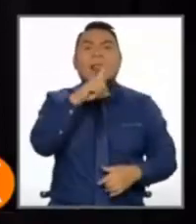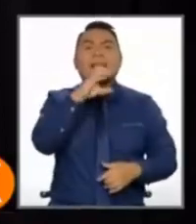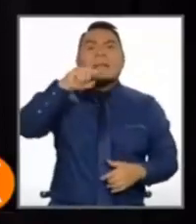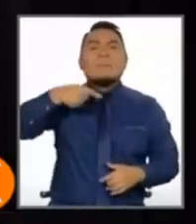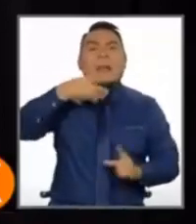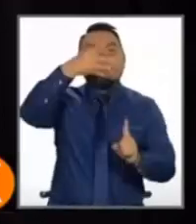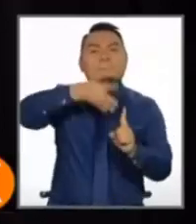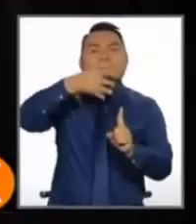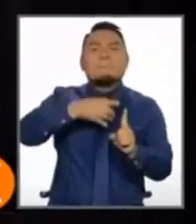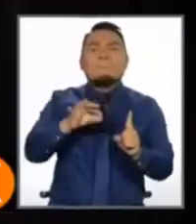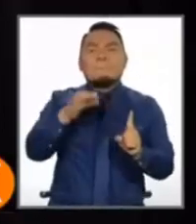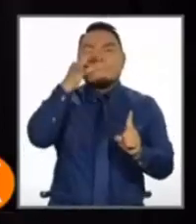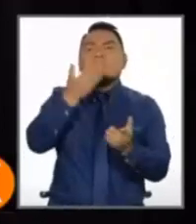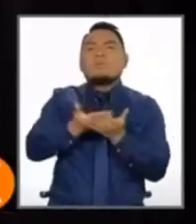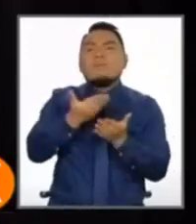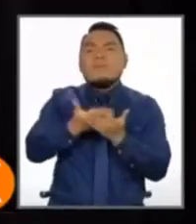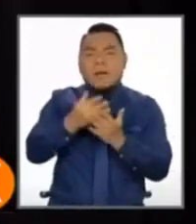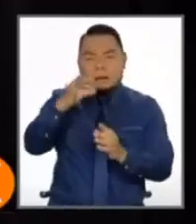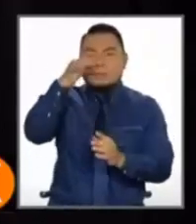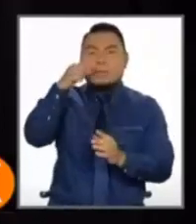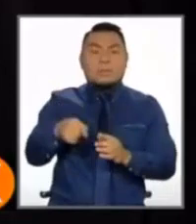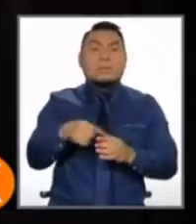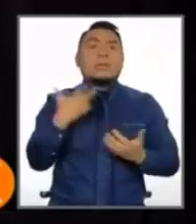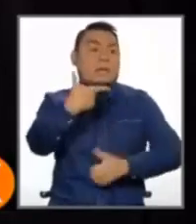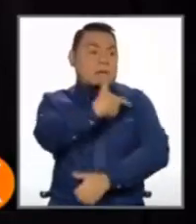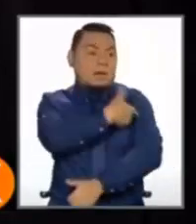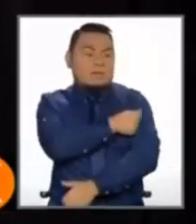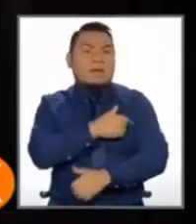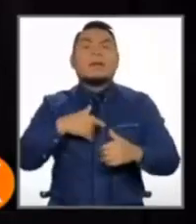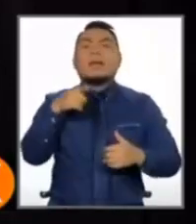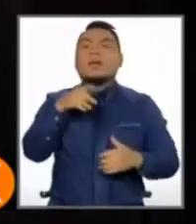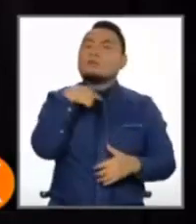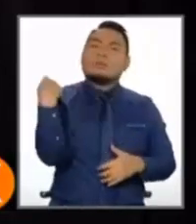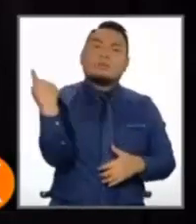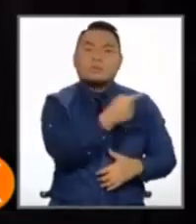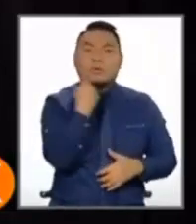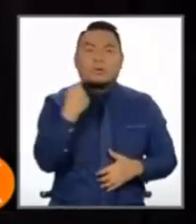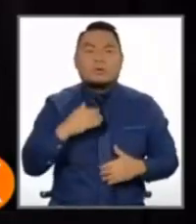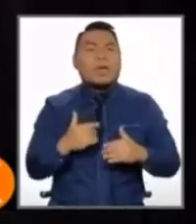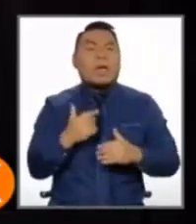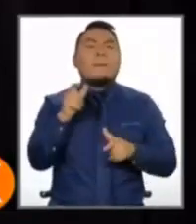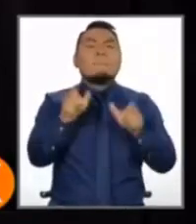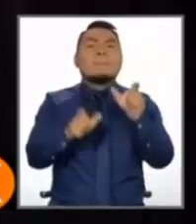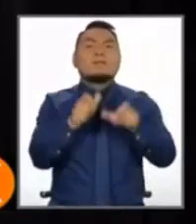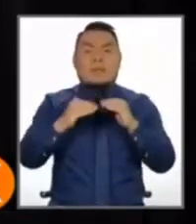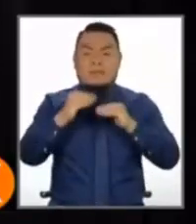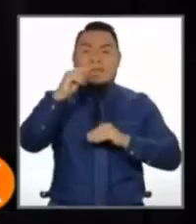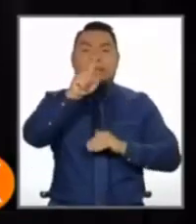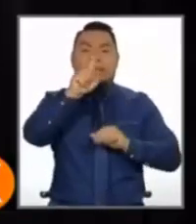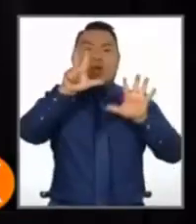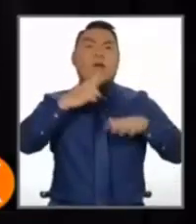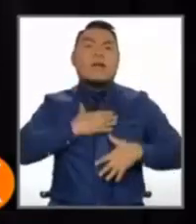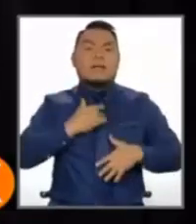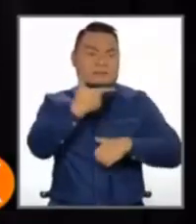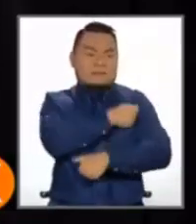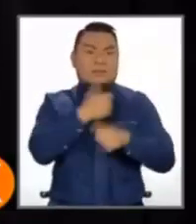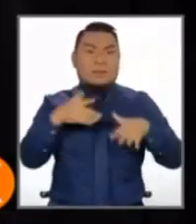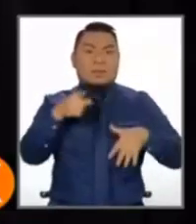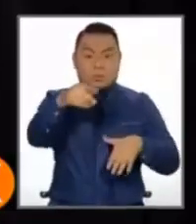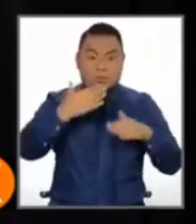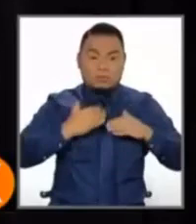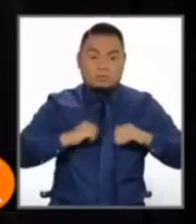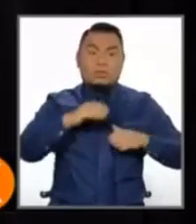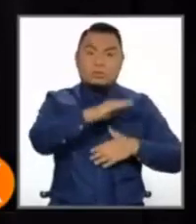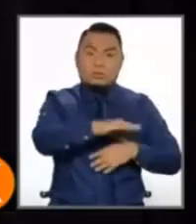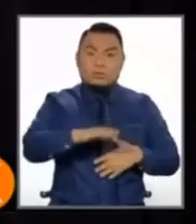al día, las vacunas que mereces. Al 30 de noviembre, todos los adultos mayores de 18 años estarán vacunados. Tus niños que no se